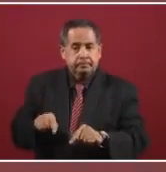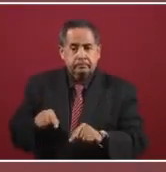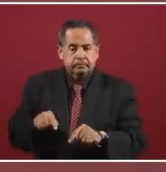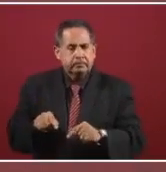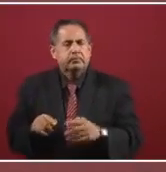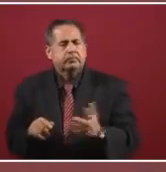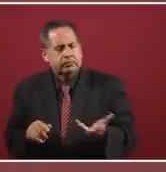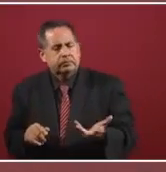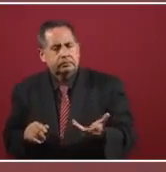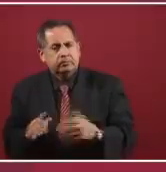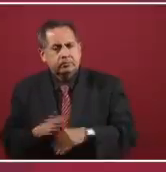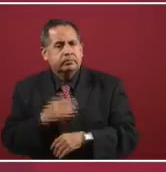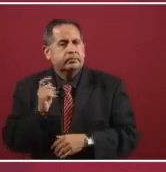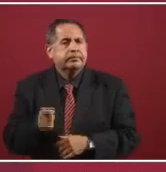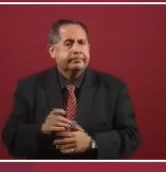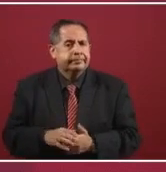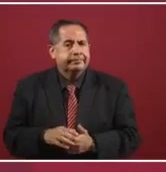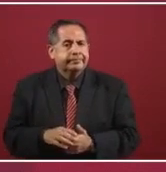porque hay